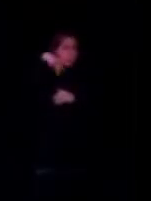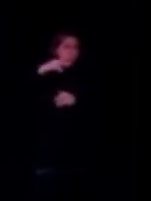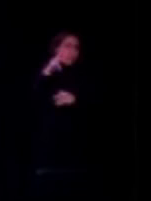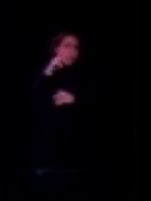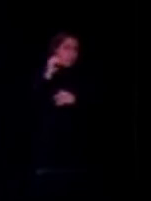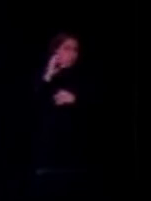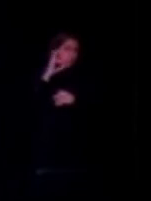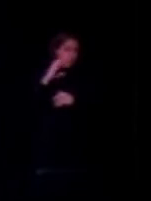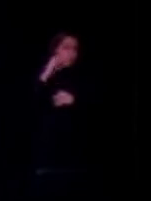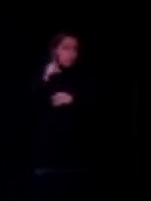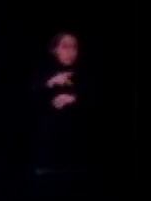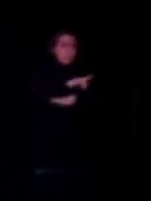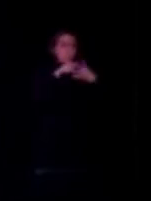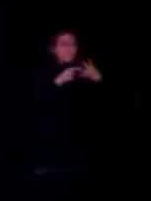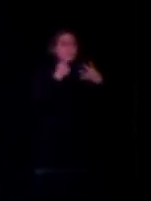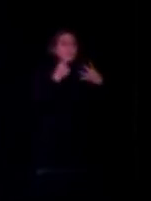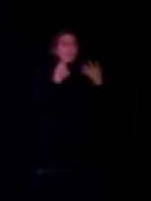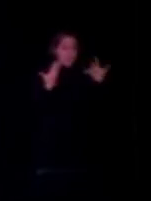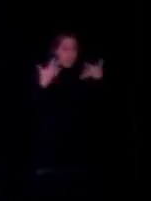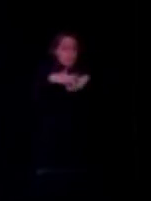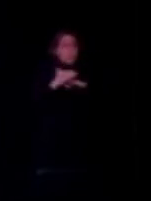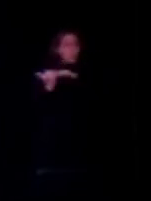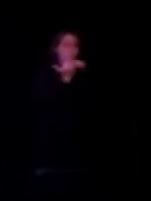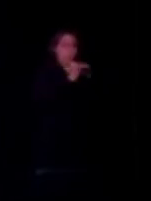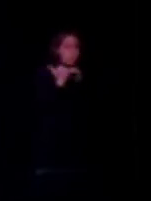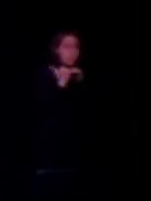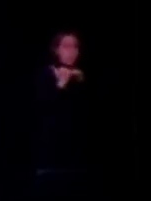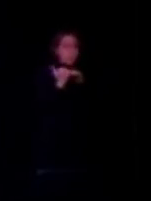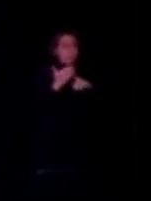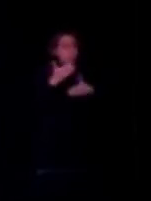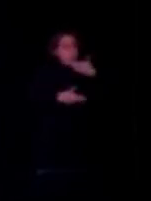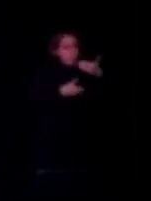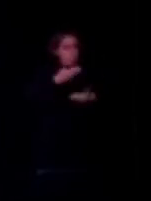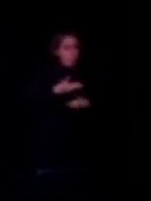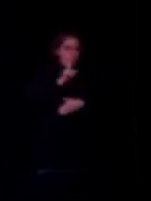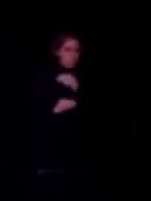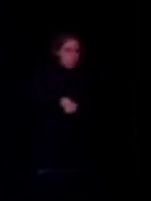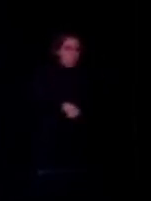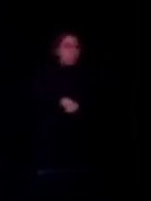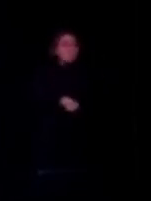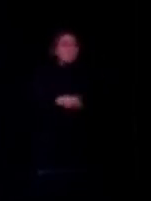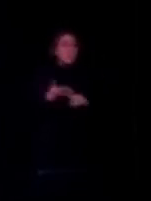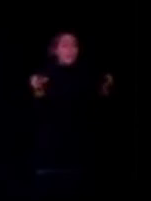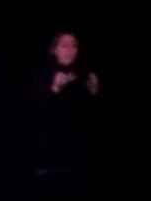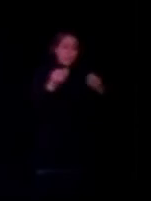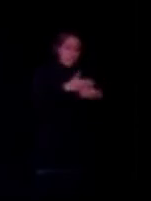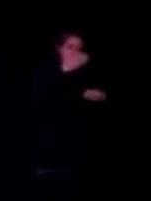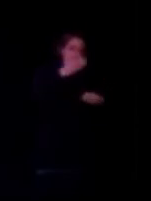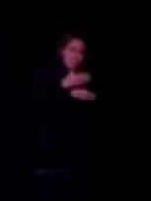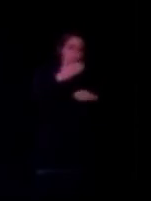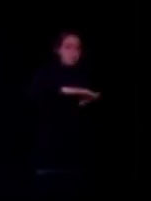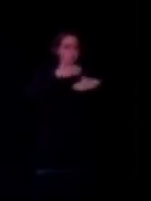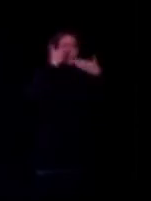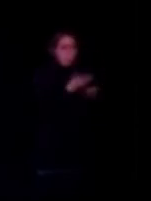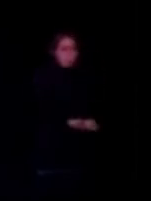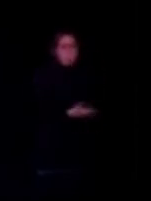proceso la inclusión se centra en la identificación y eliminación de barreras la inclusión